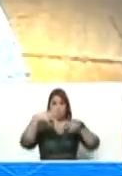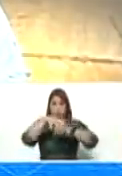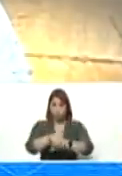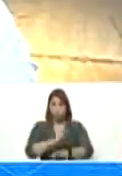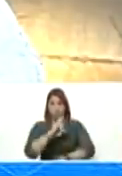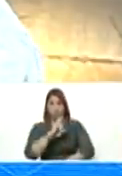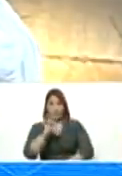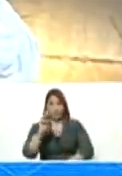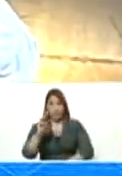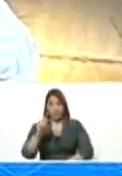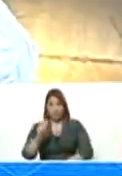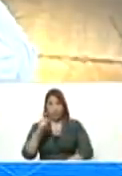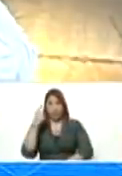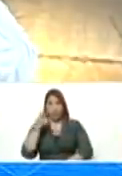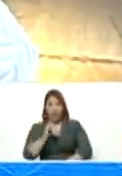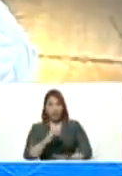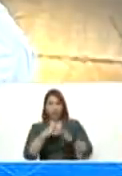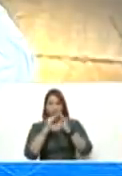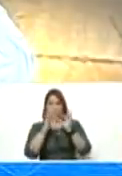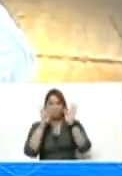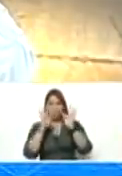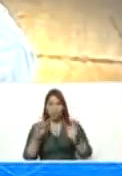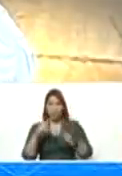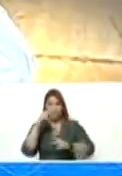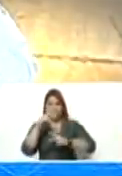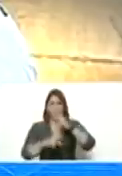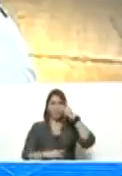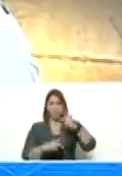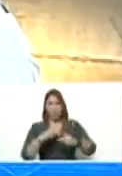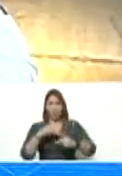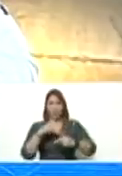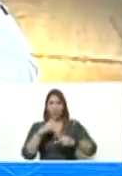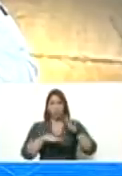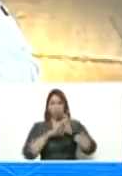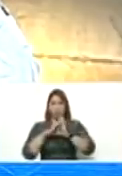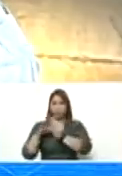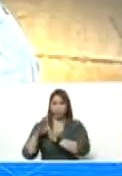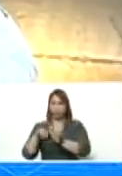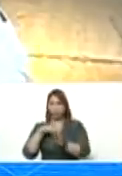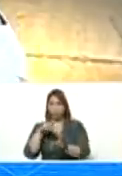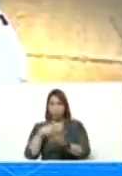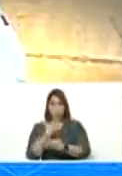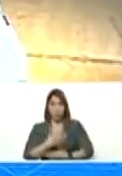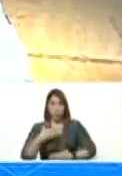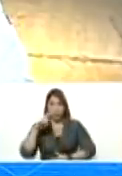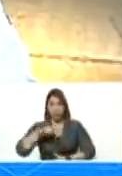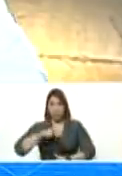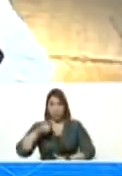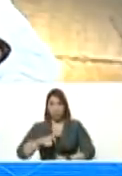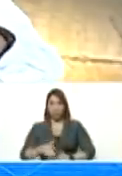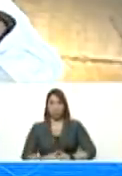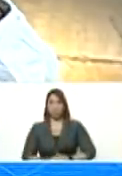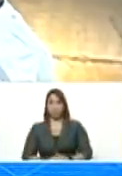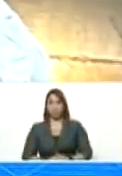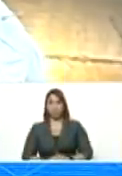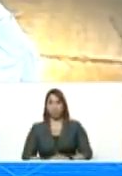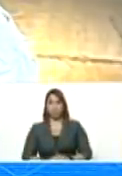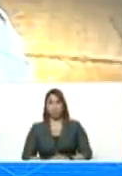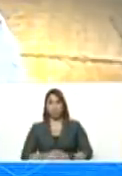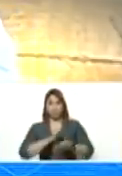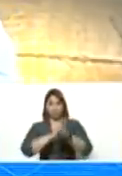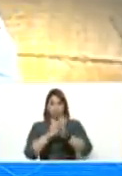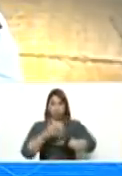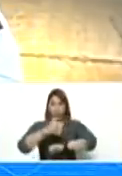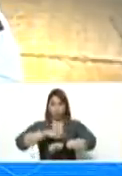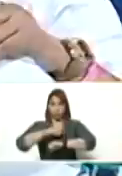CPT y haya todos estos mecanismos de planificación de la producción y la satisfacción de las necesidades. Rosa, se te acaba el